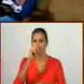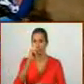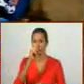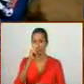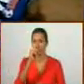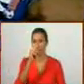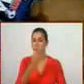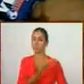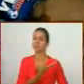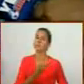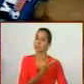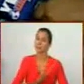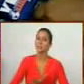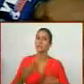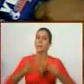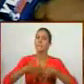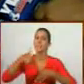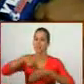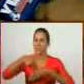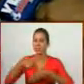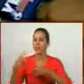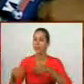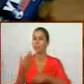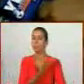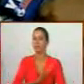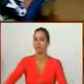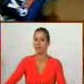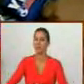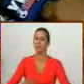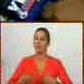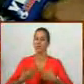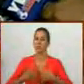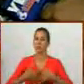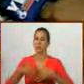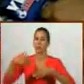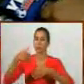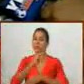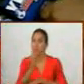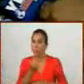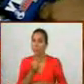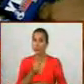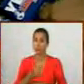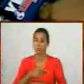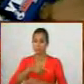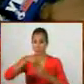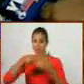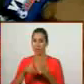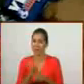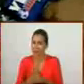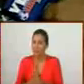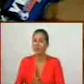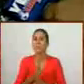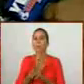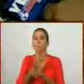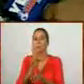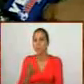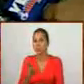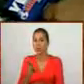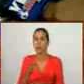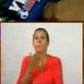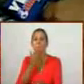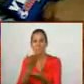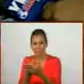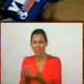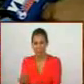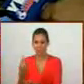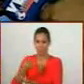PDVSA Occidente Coronado y al presidente de Corpo Zulia, Arévalo Méndez, para que rápidamente podamos dar respuesta a estas demandas que ellos